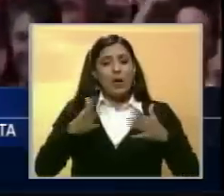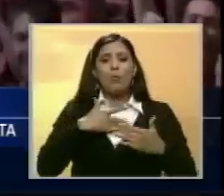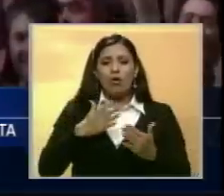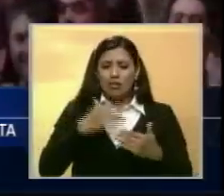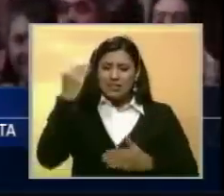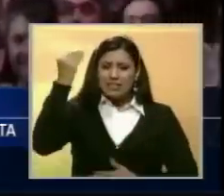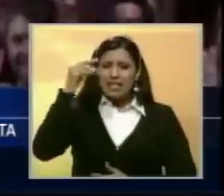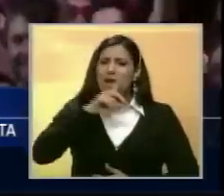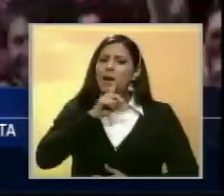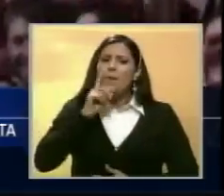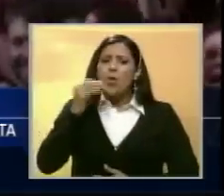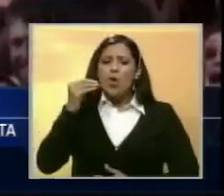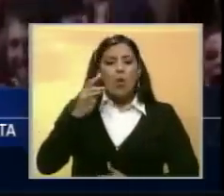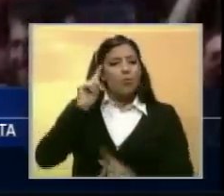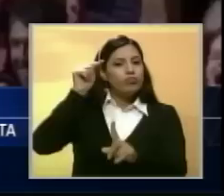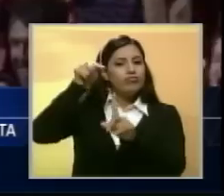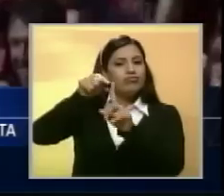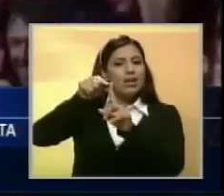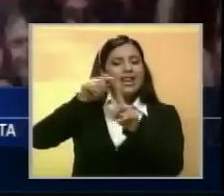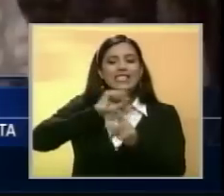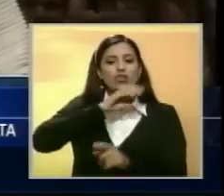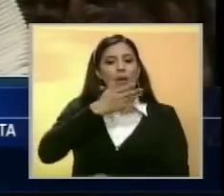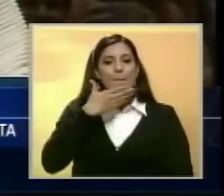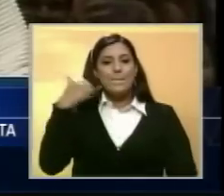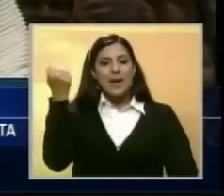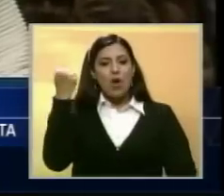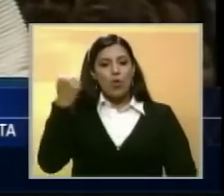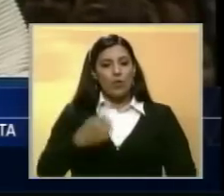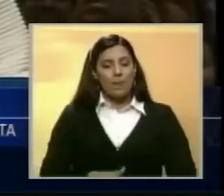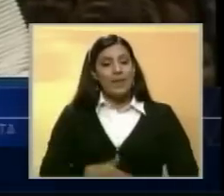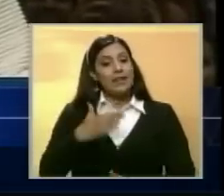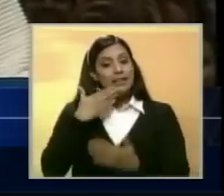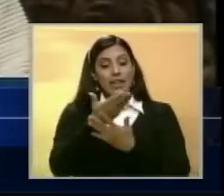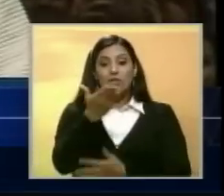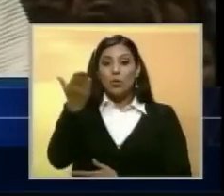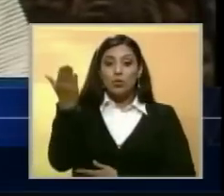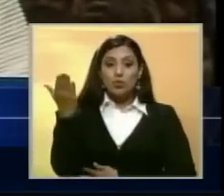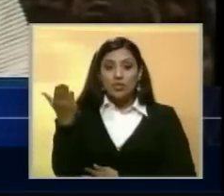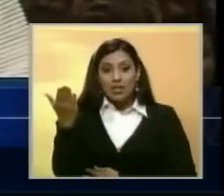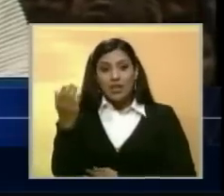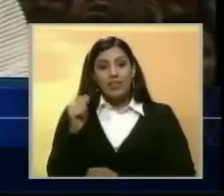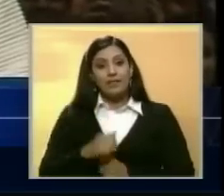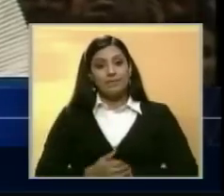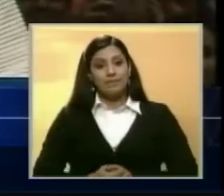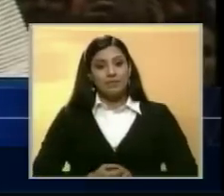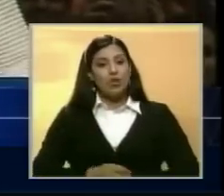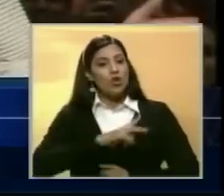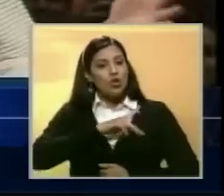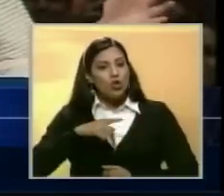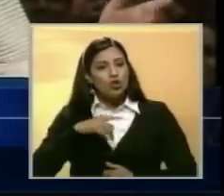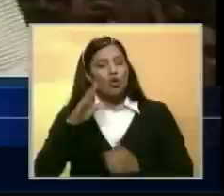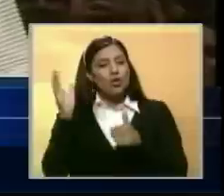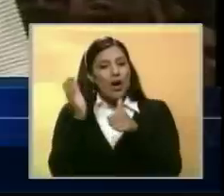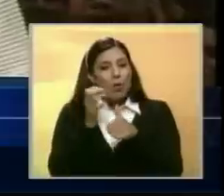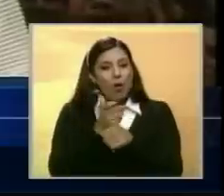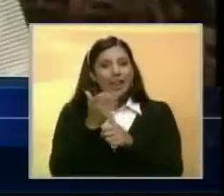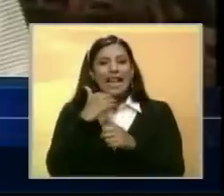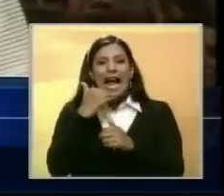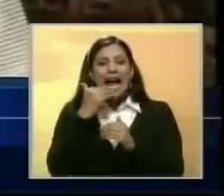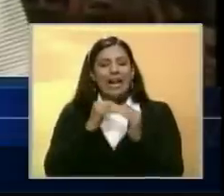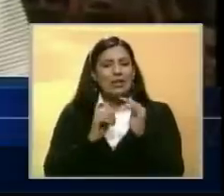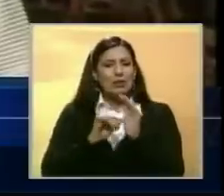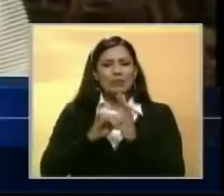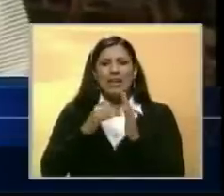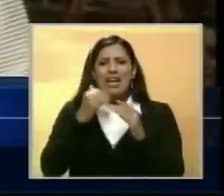puede considerar como el alcance de un hito histórico. Gracias a ustedes. Hemos llegado a un